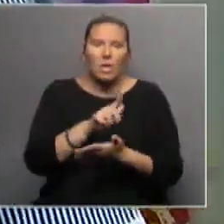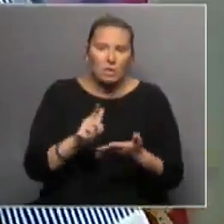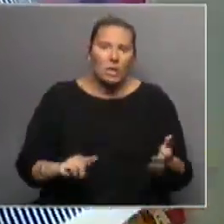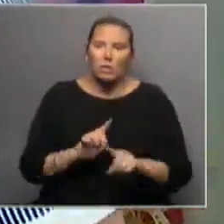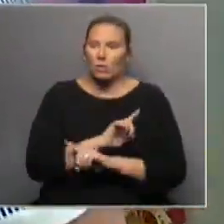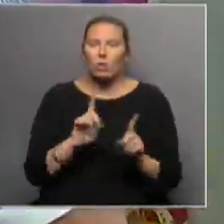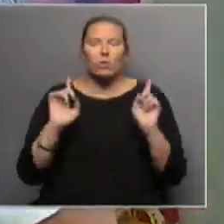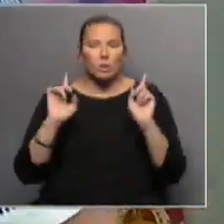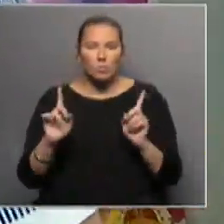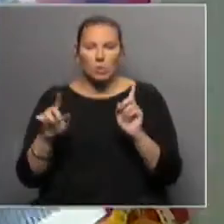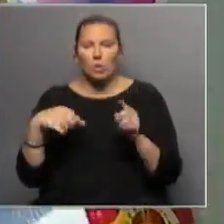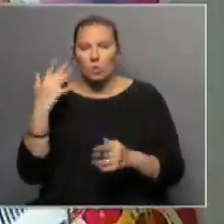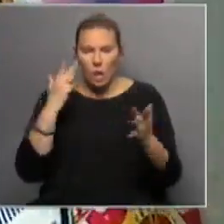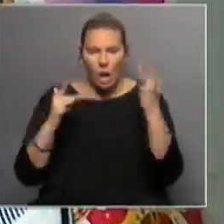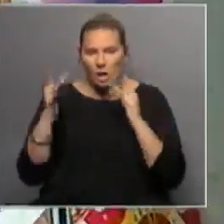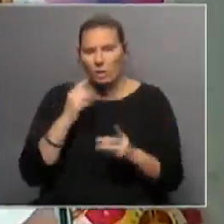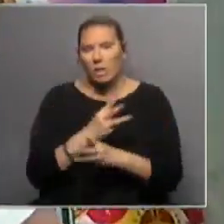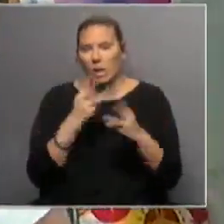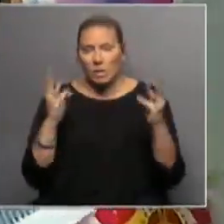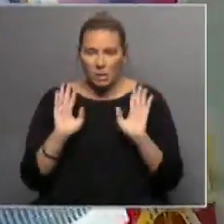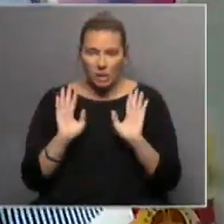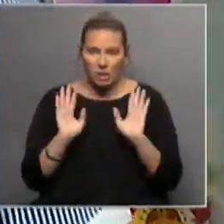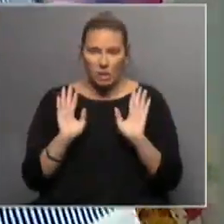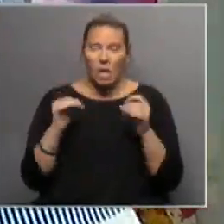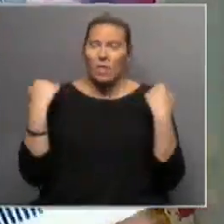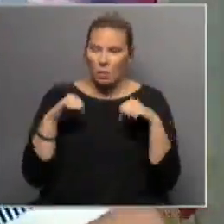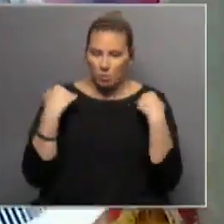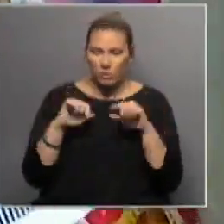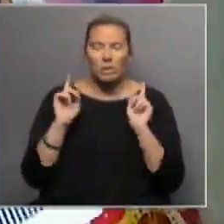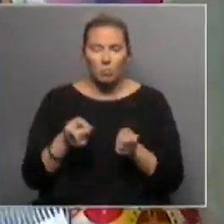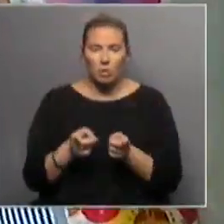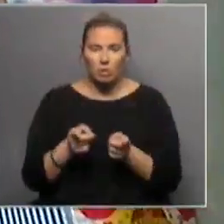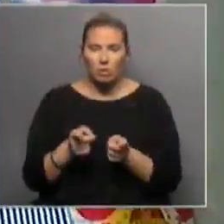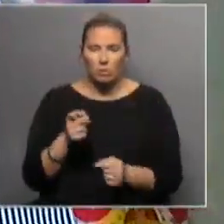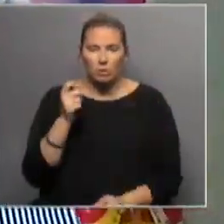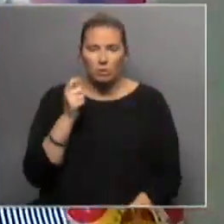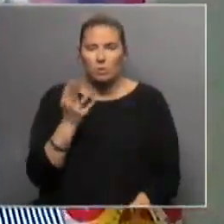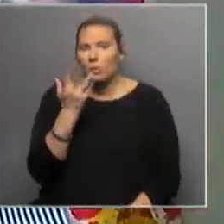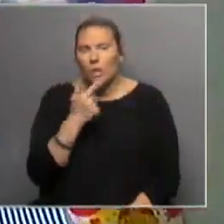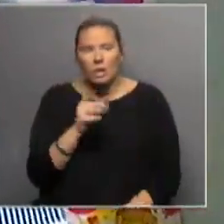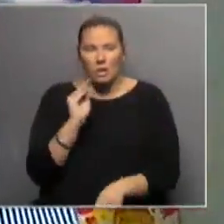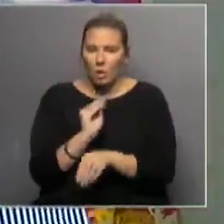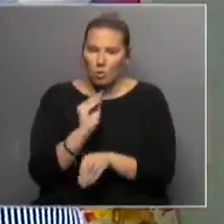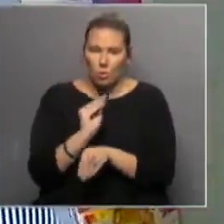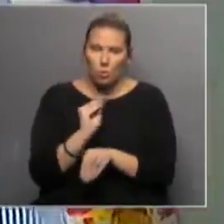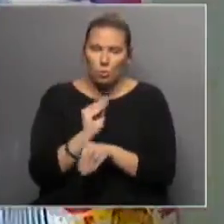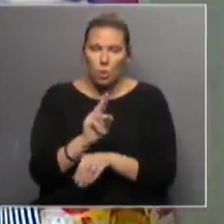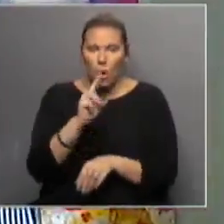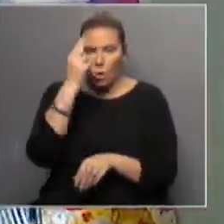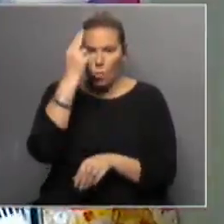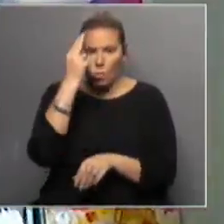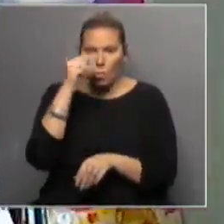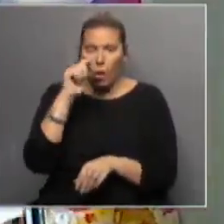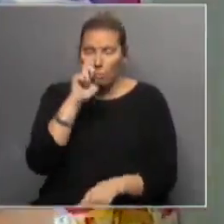ramas del arte, en general, en deporte. Sí, somos muy admiradores de la cultura uruguaya y en particular